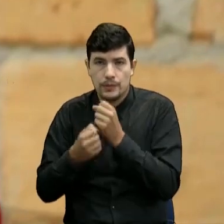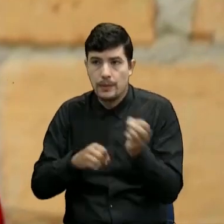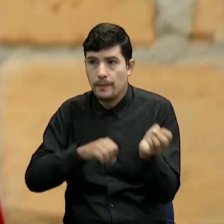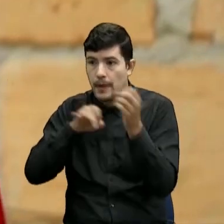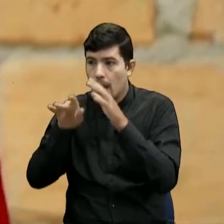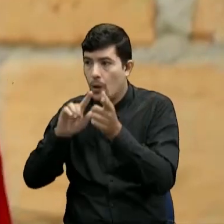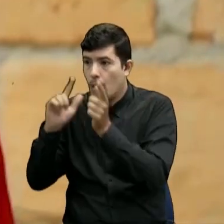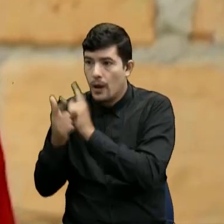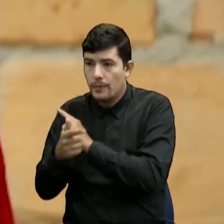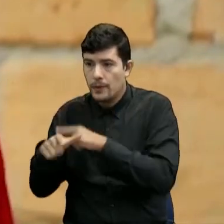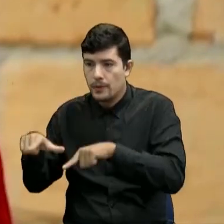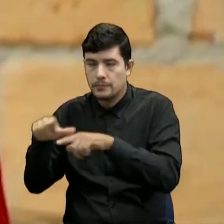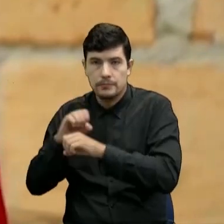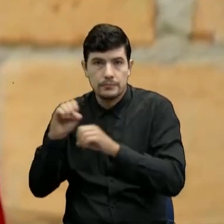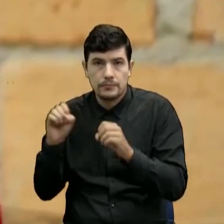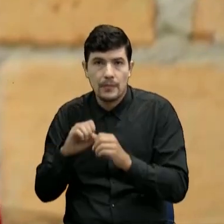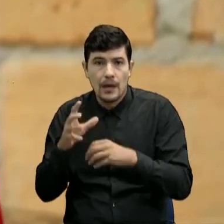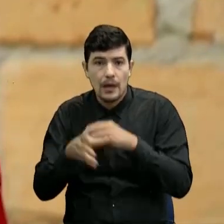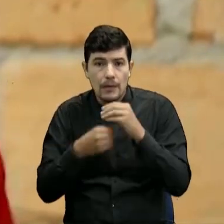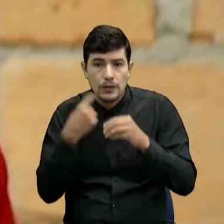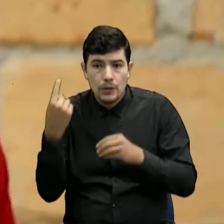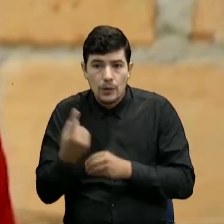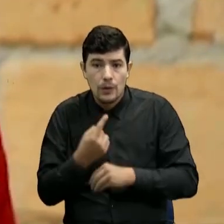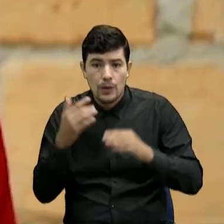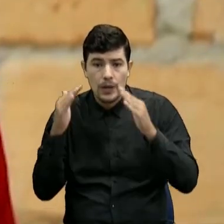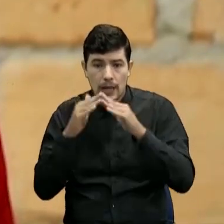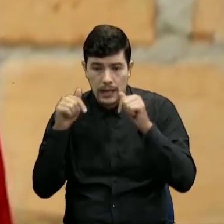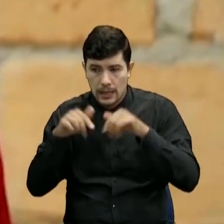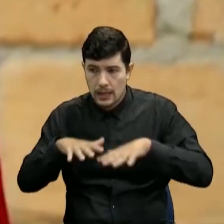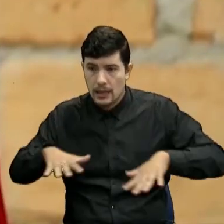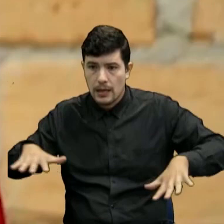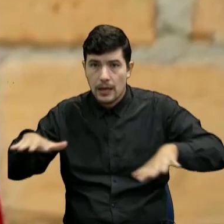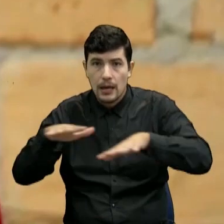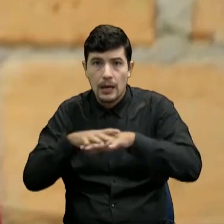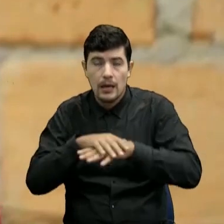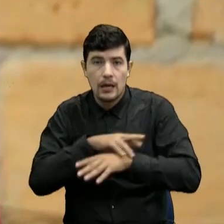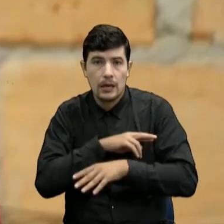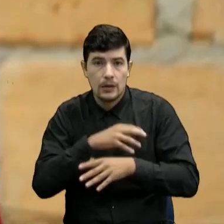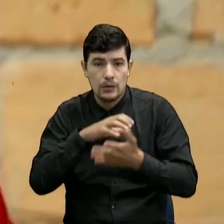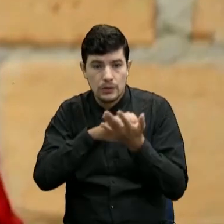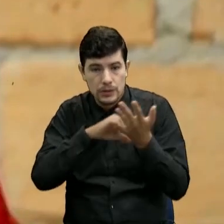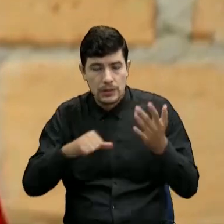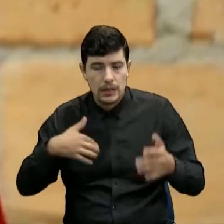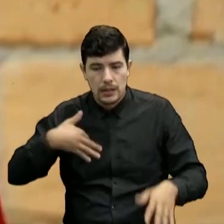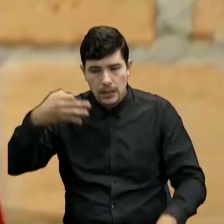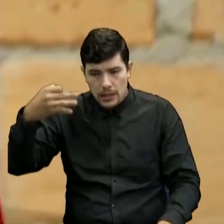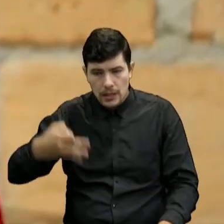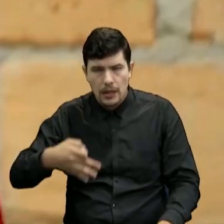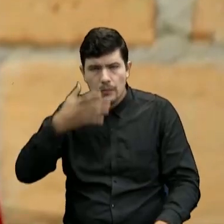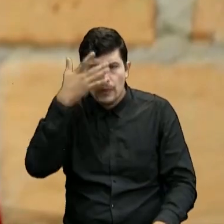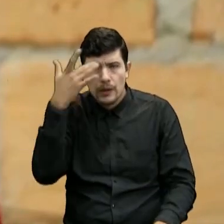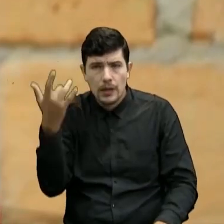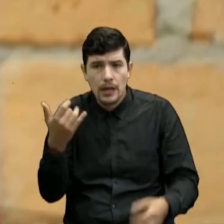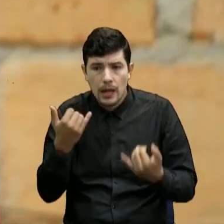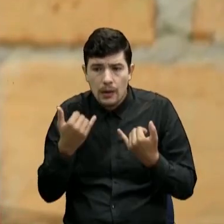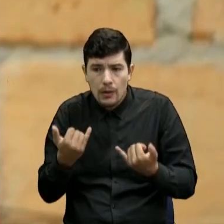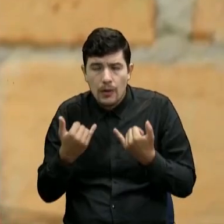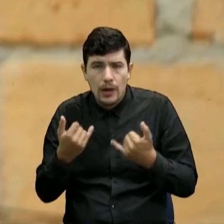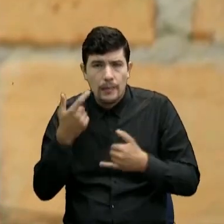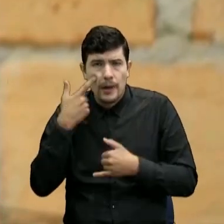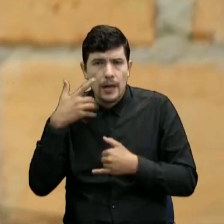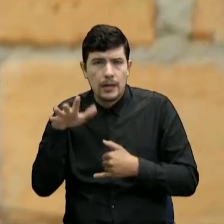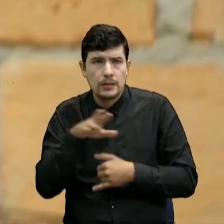y no tan solo nuestra casa sino nos están quitando nuestra dignidad porque nos están haciendo quedar como